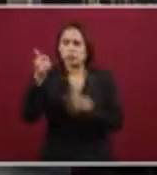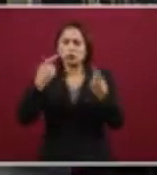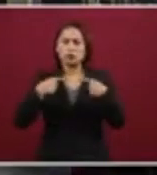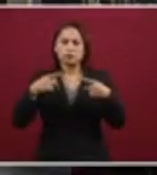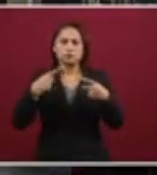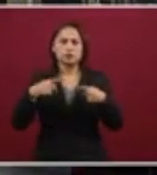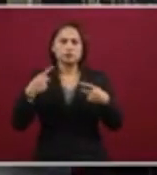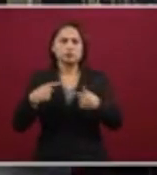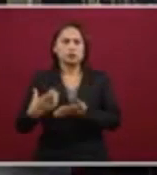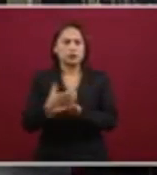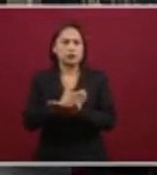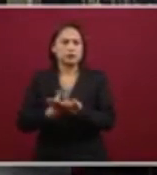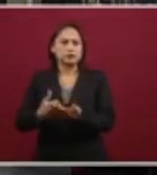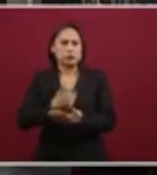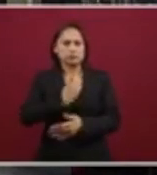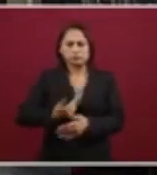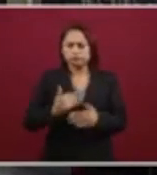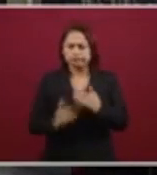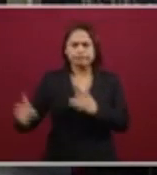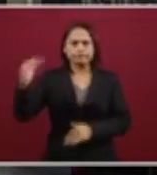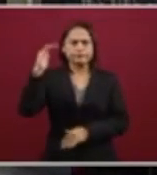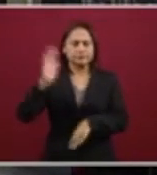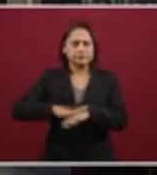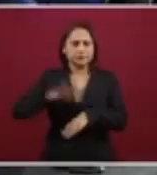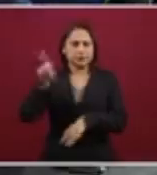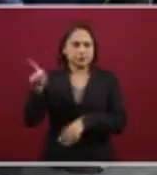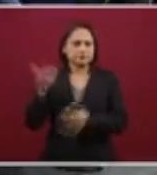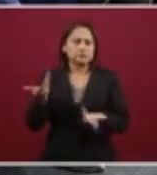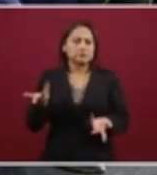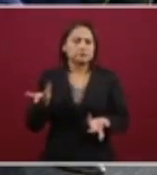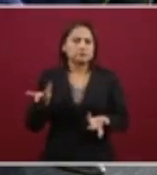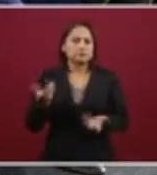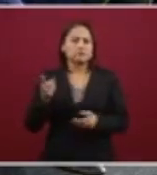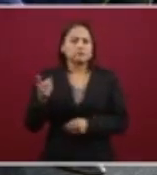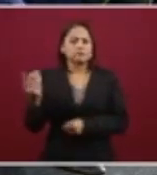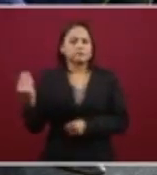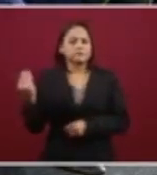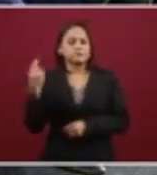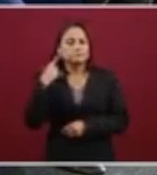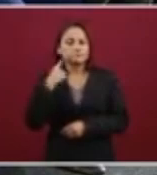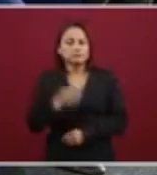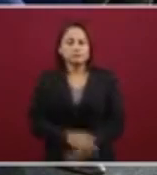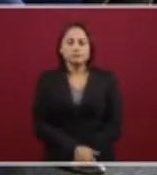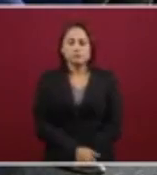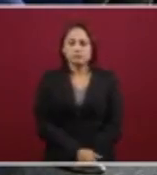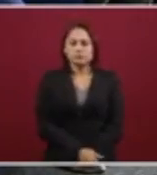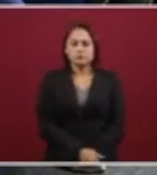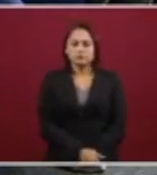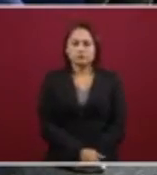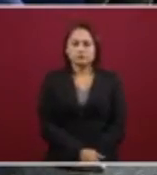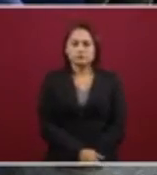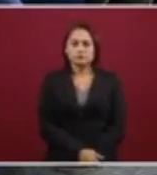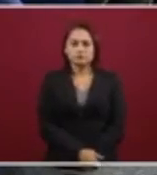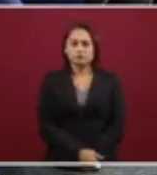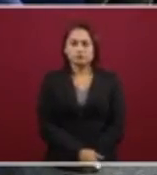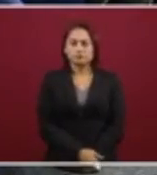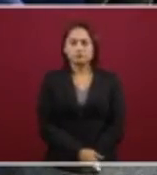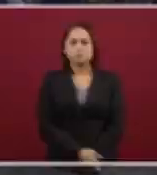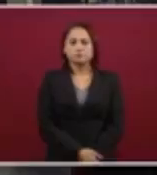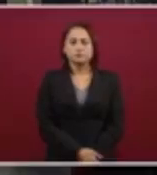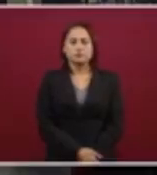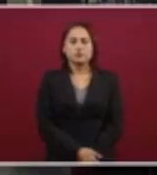igual 300,000 pesos mensuales, son ministros ya de la 4T, con Luis González Alcántara y Yasmín Esquivel. Por